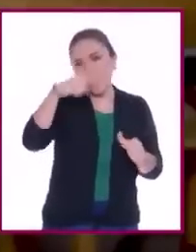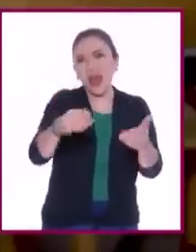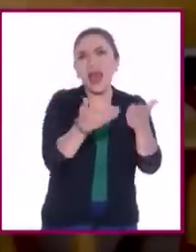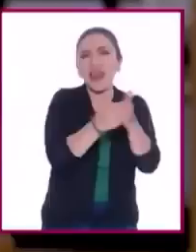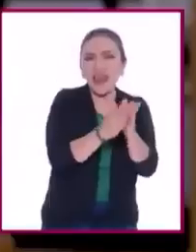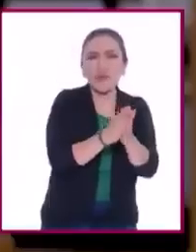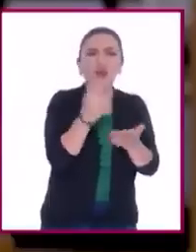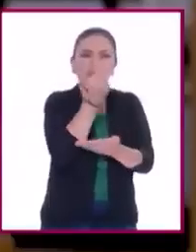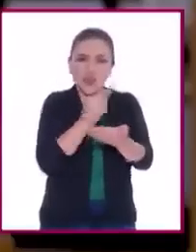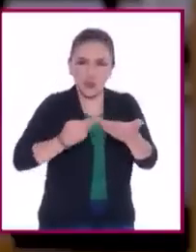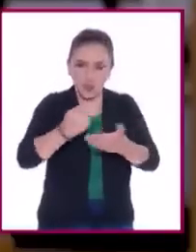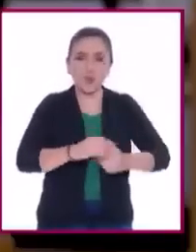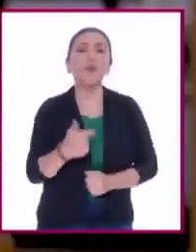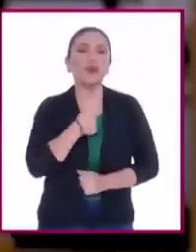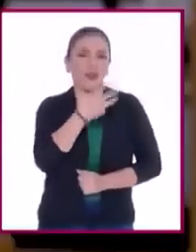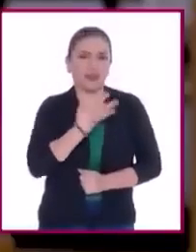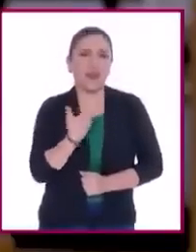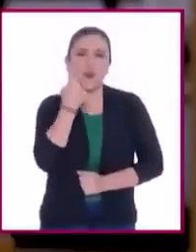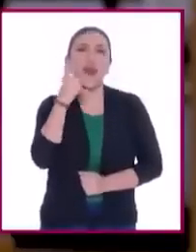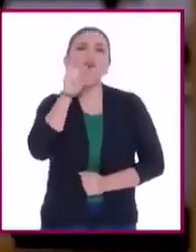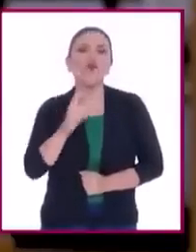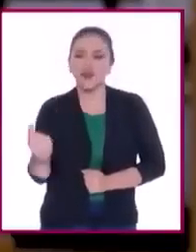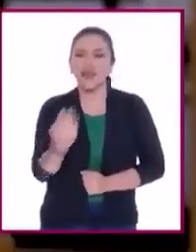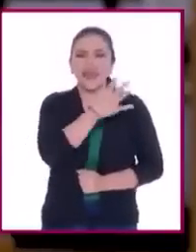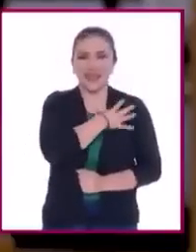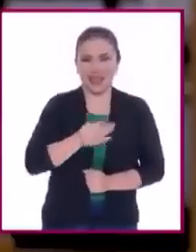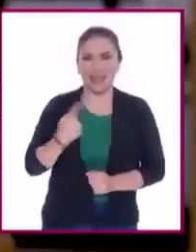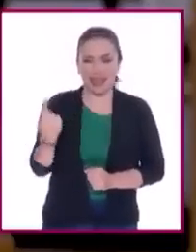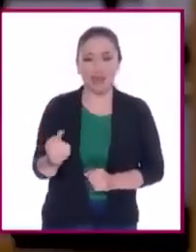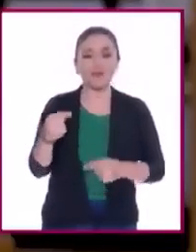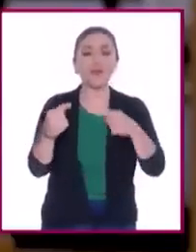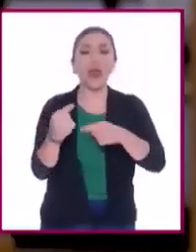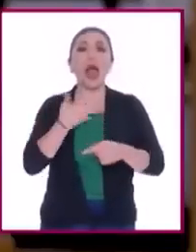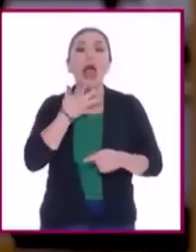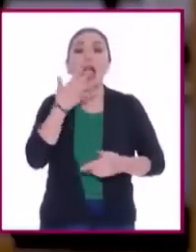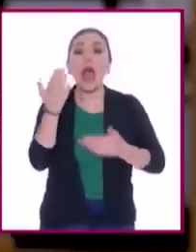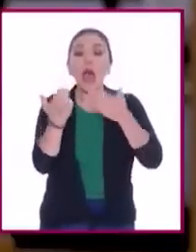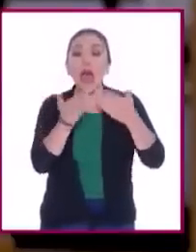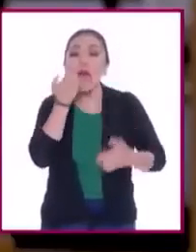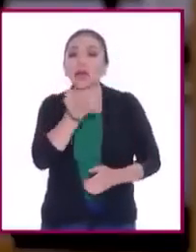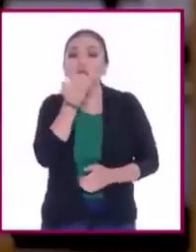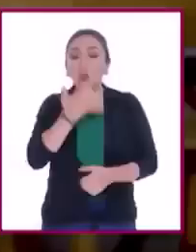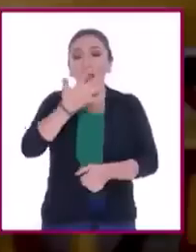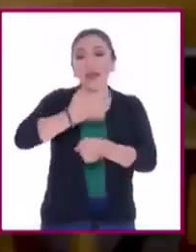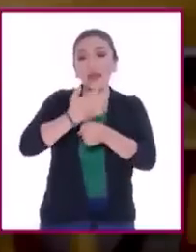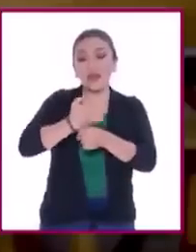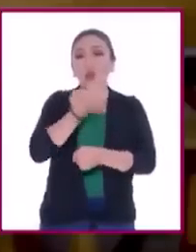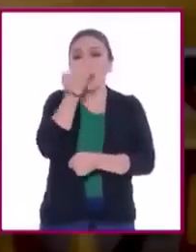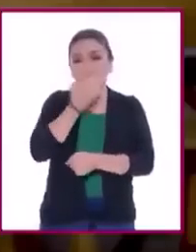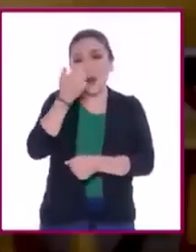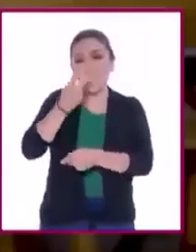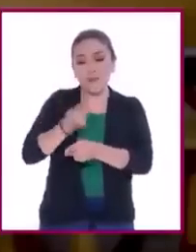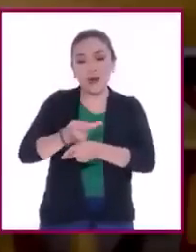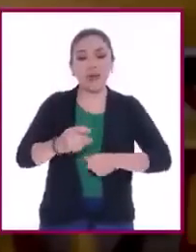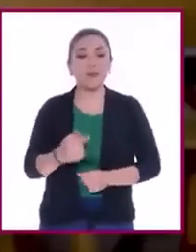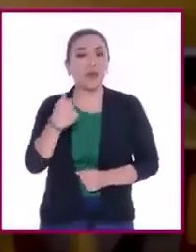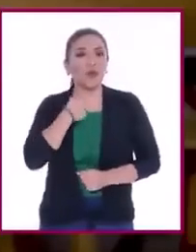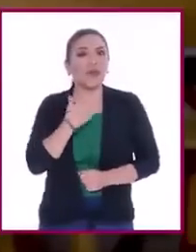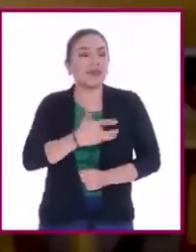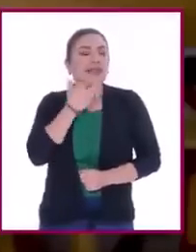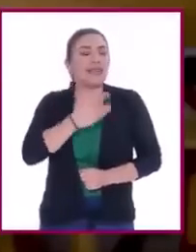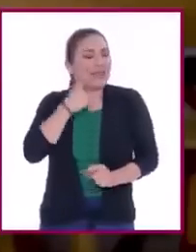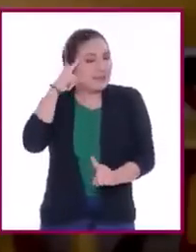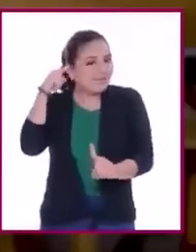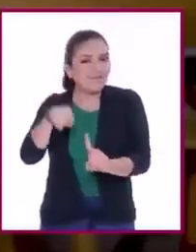e ilustración tengo una hija que que está en quinto grado de primaria Y la verdad es que mi principal